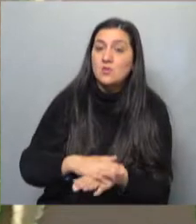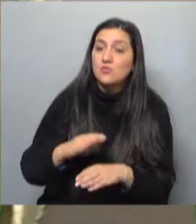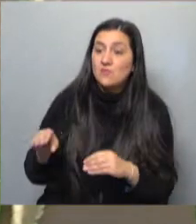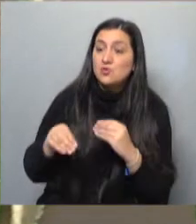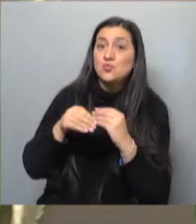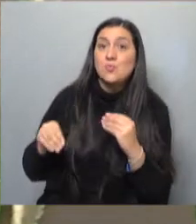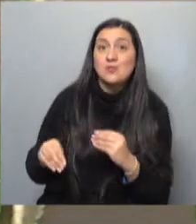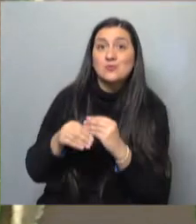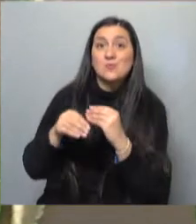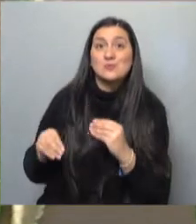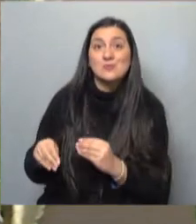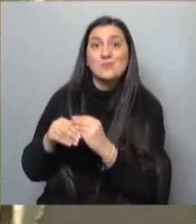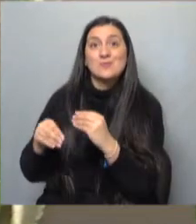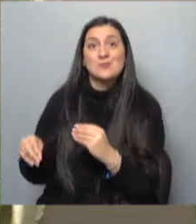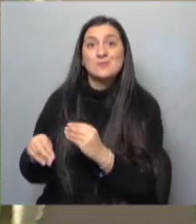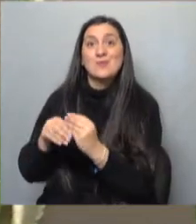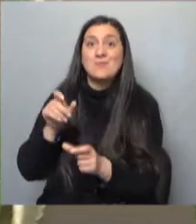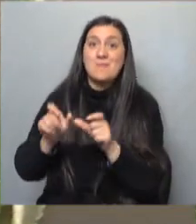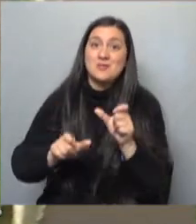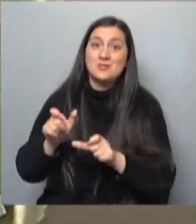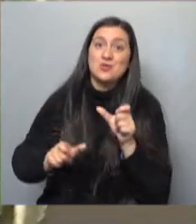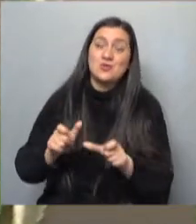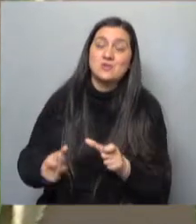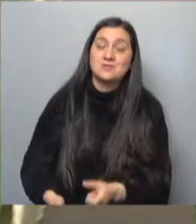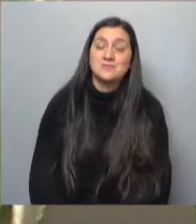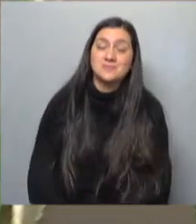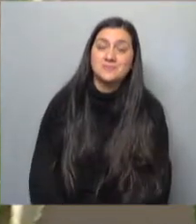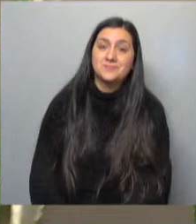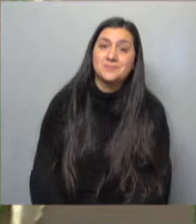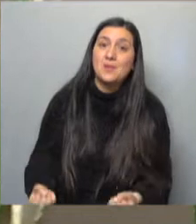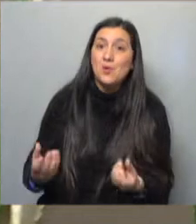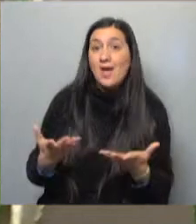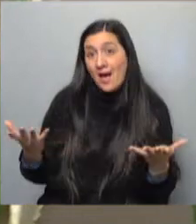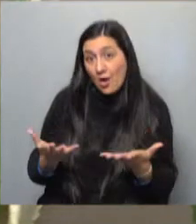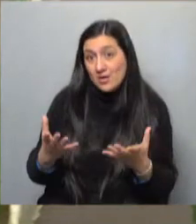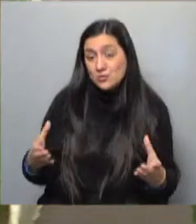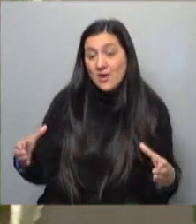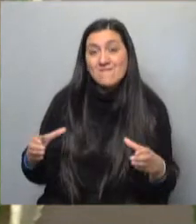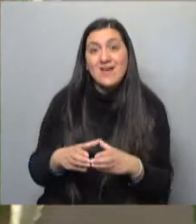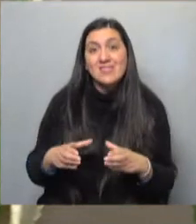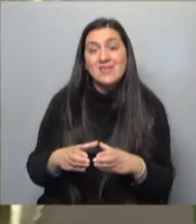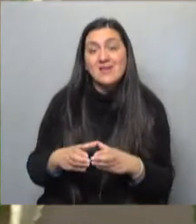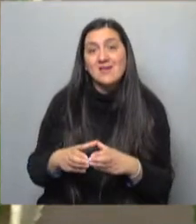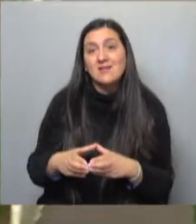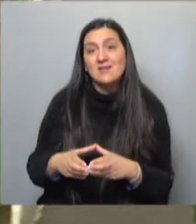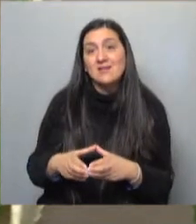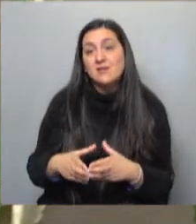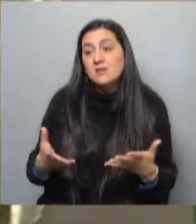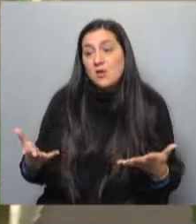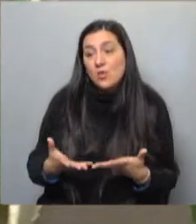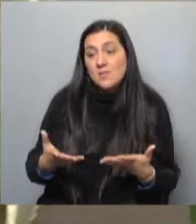incorporando más personas ya después de la salida de este disco. Y bueno, ahora es una banda y actualmente estamos haciendo